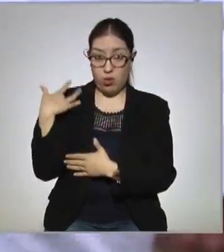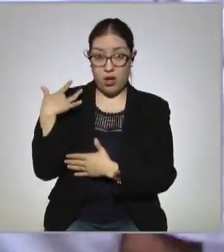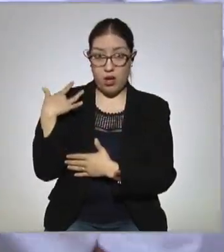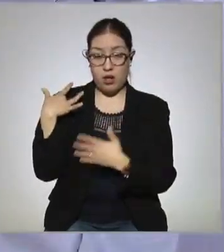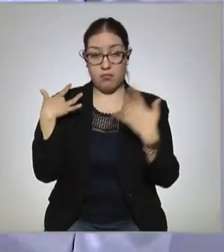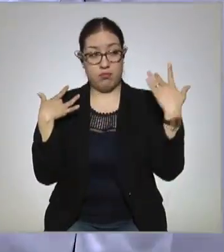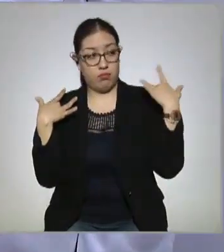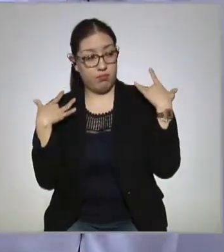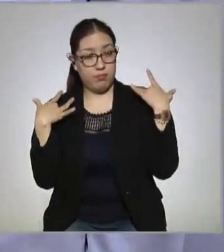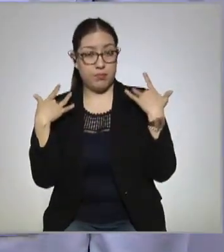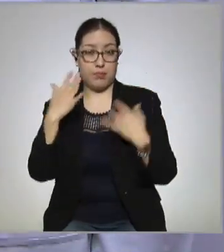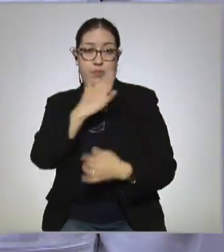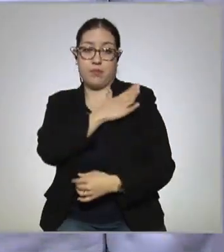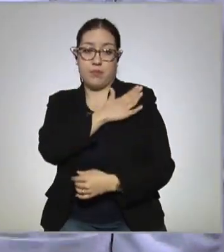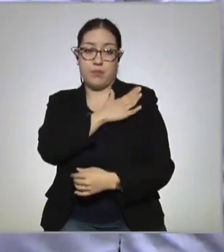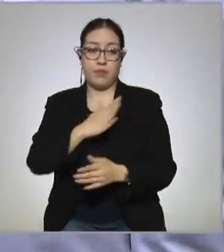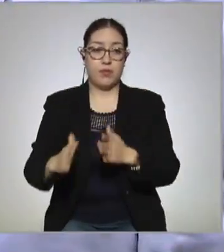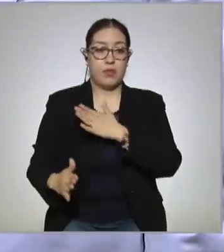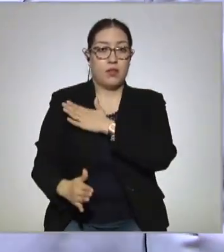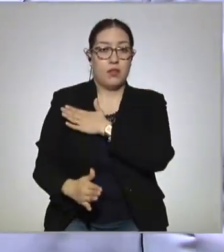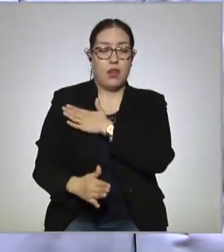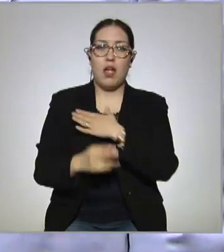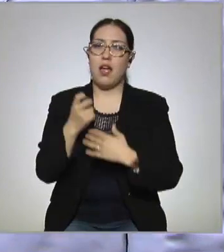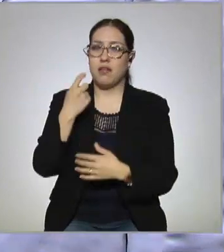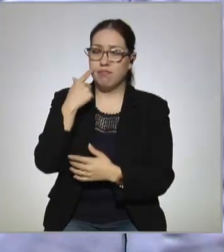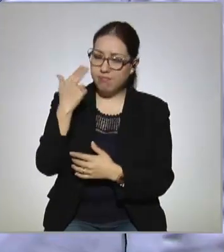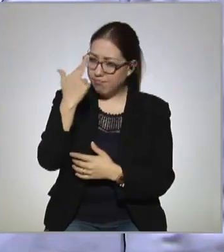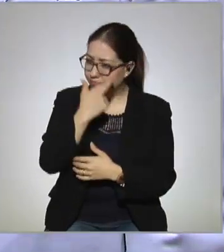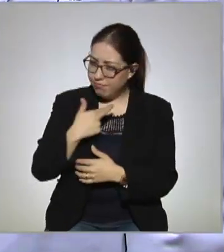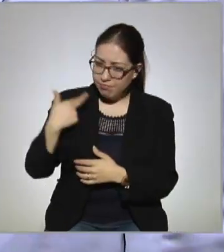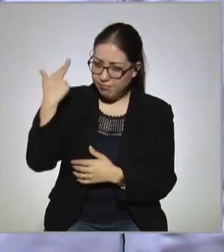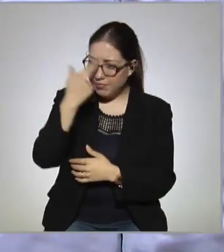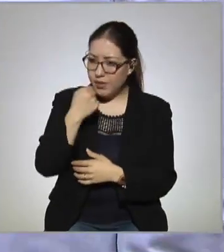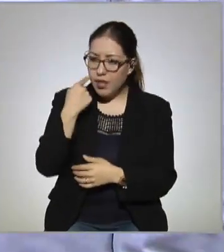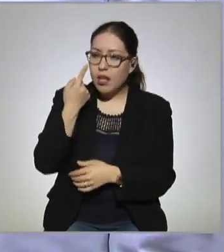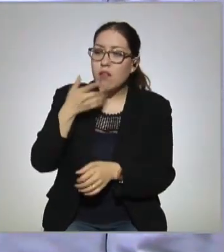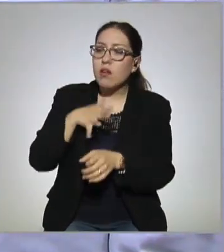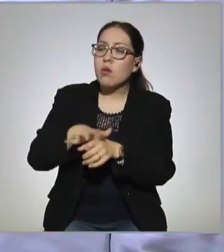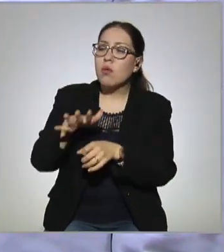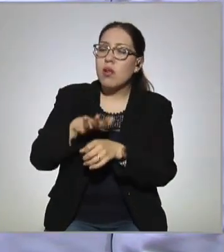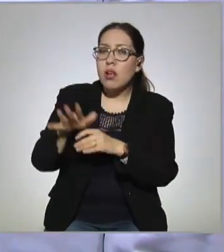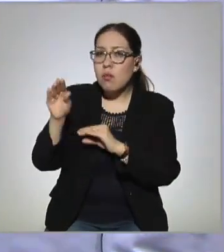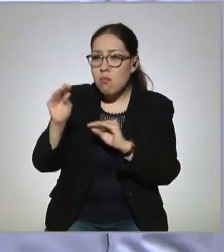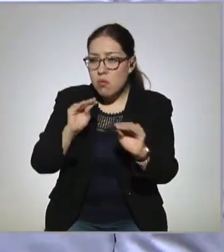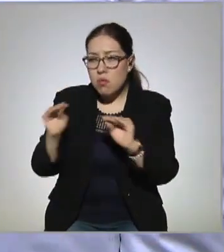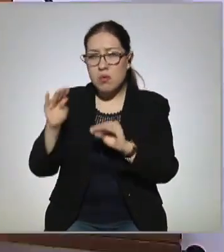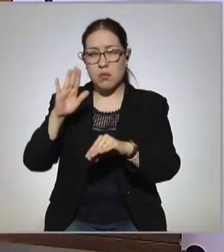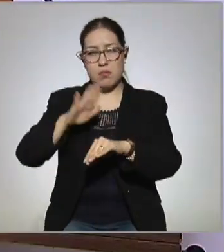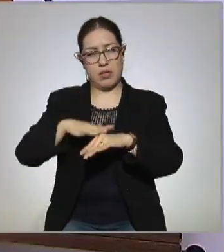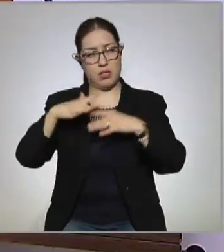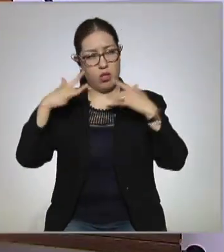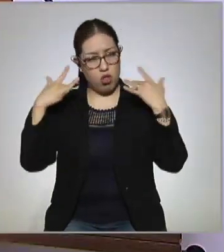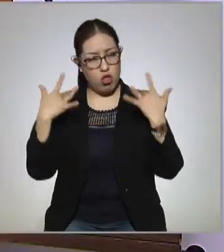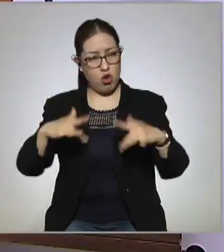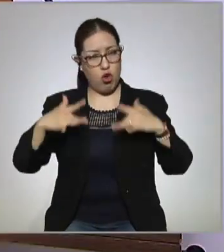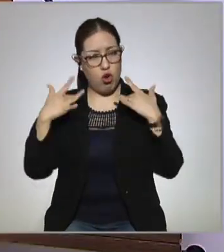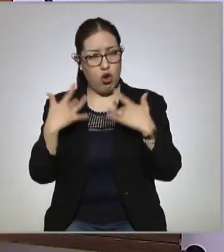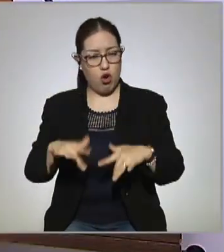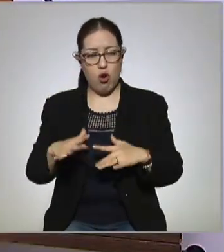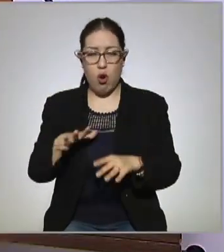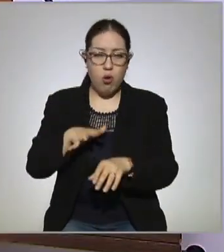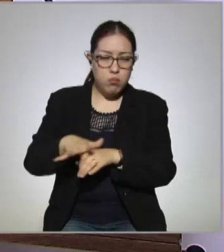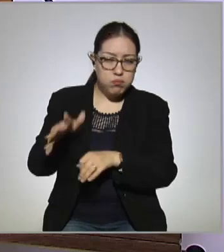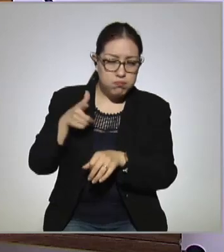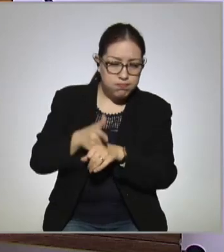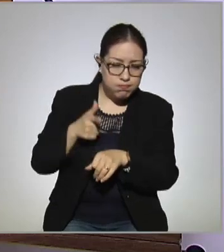contralateral, ¿sí? Y también vamos a valorar con qué movimientos el dolor se exacerba. Dependiendo de